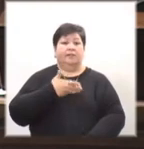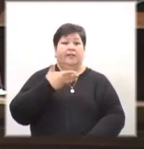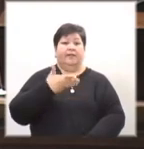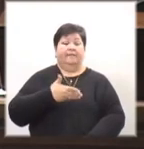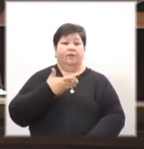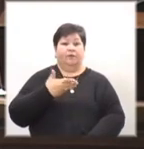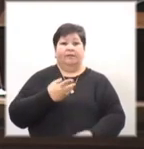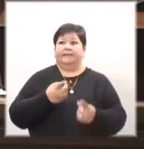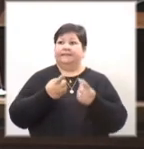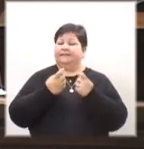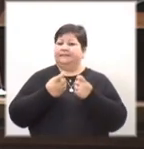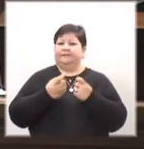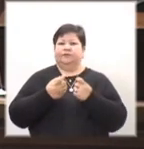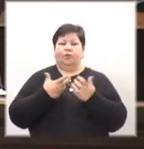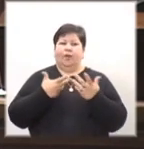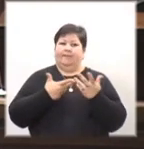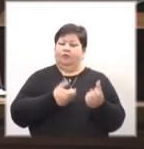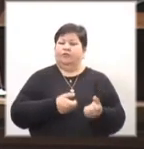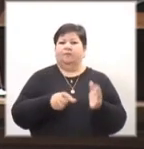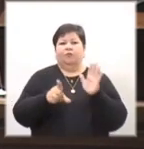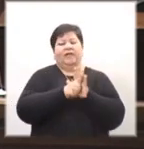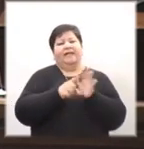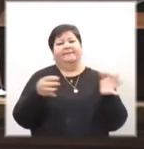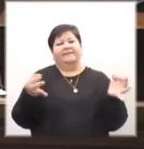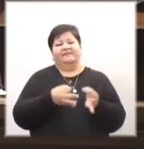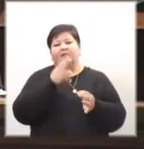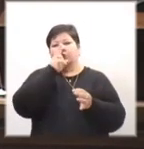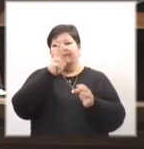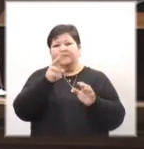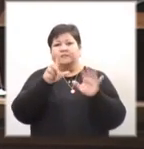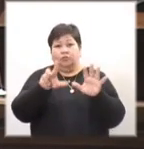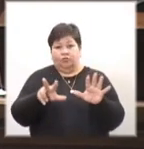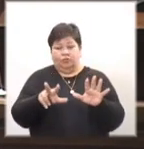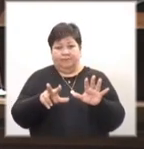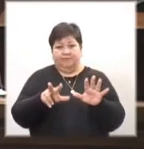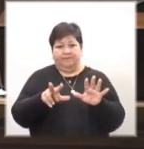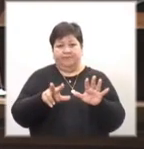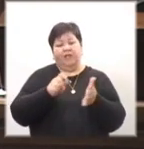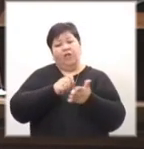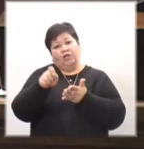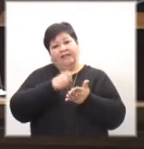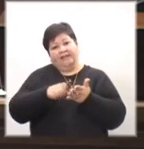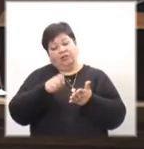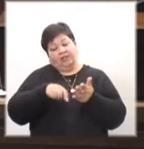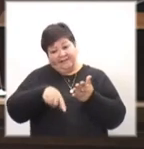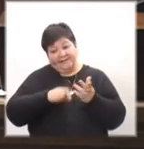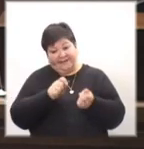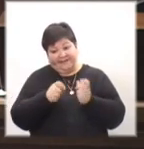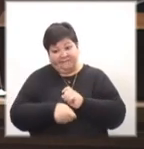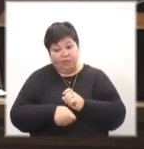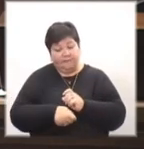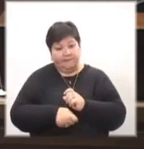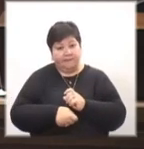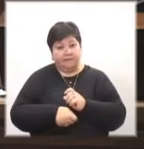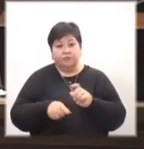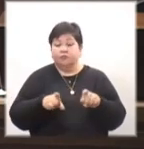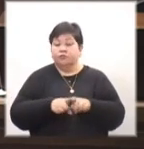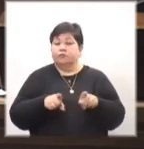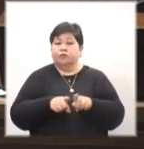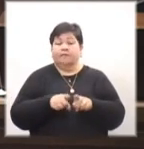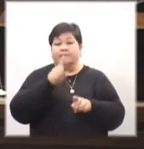que resarcir a través de una ley específica en 2018. Los redactores de esta reforma, que son los mismos que la